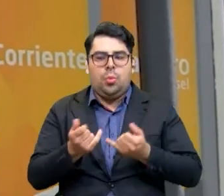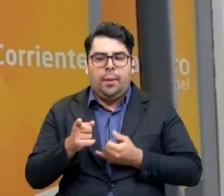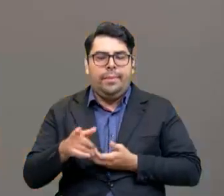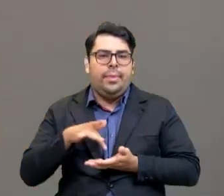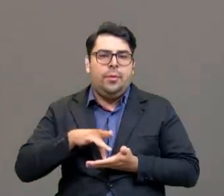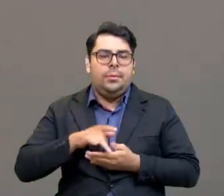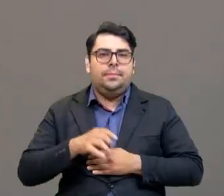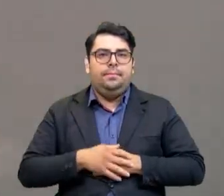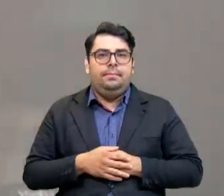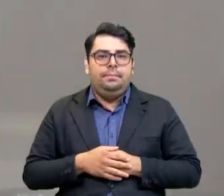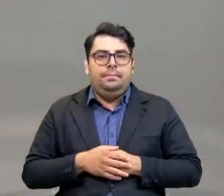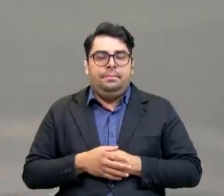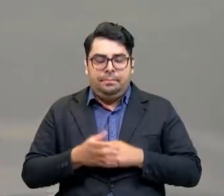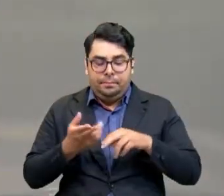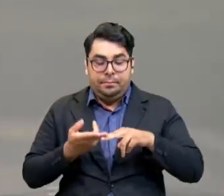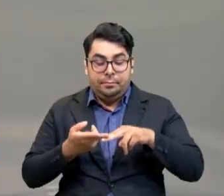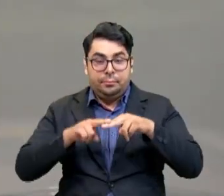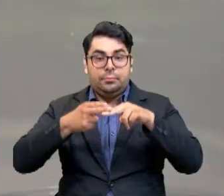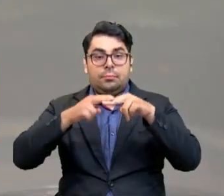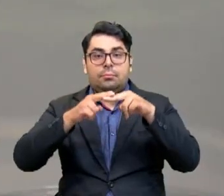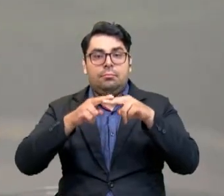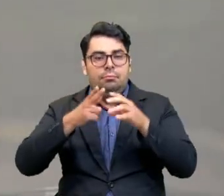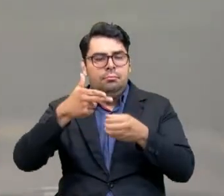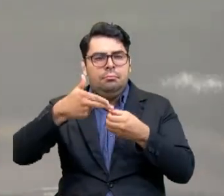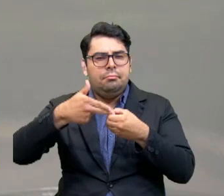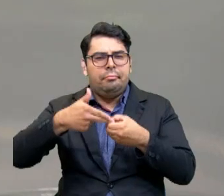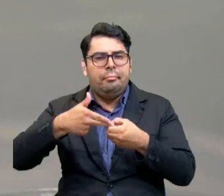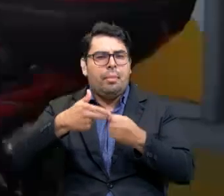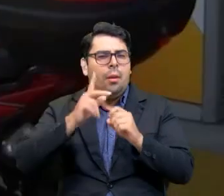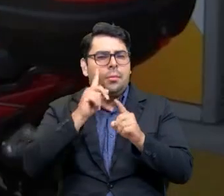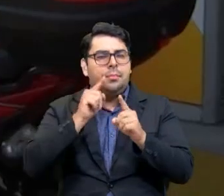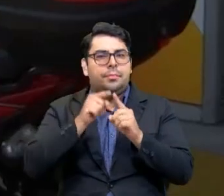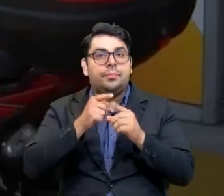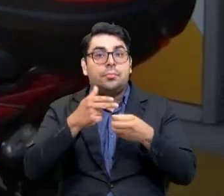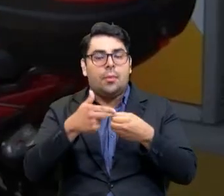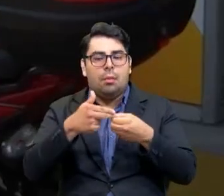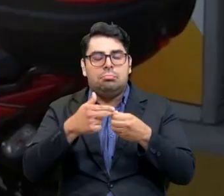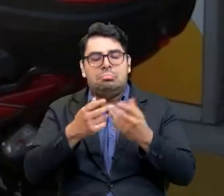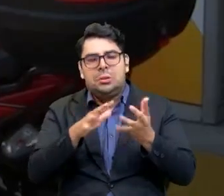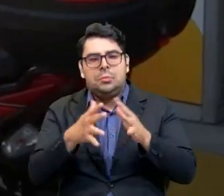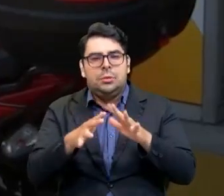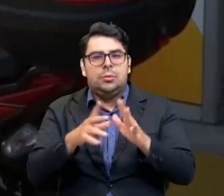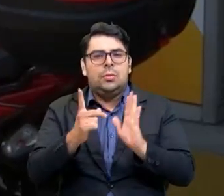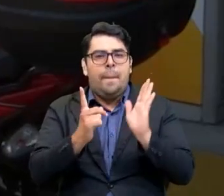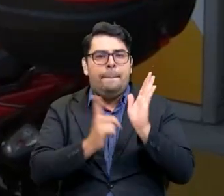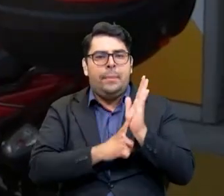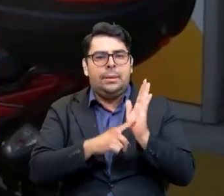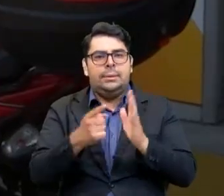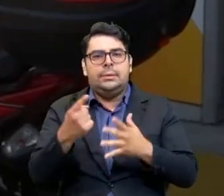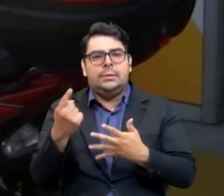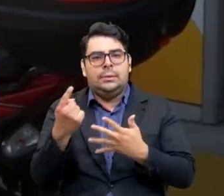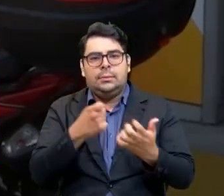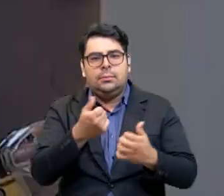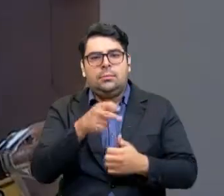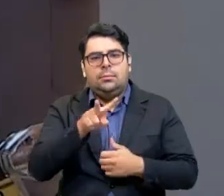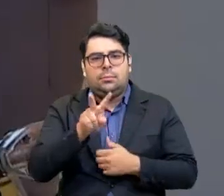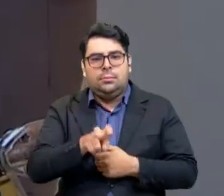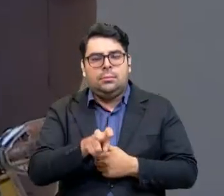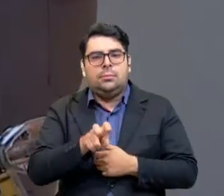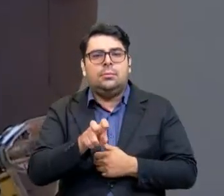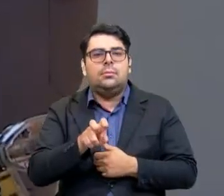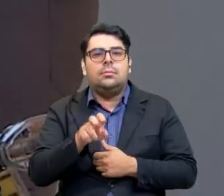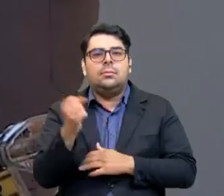esta última alza durante el gobierno Petro, el precio de la gasolina ha aumentado en promedio 1.617 pesos por galón. Hay